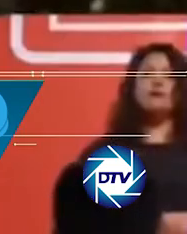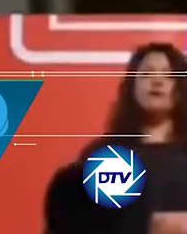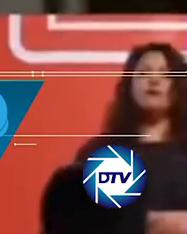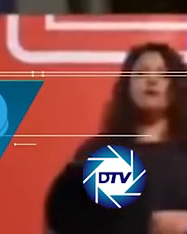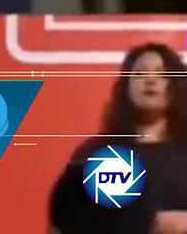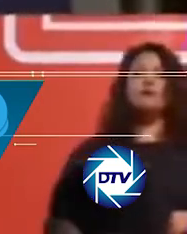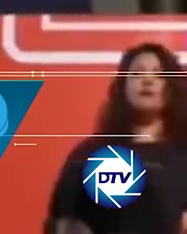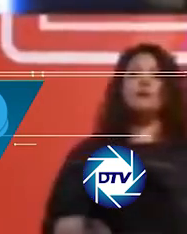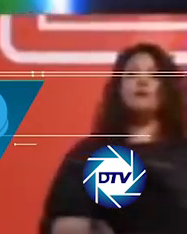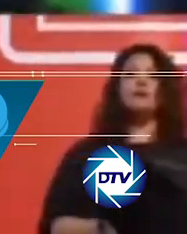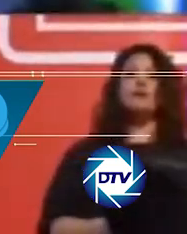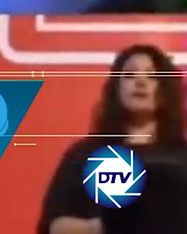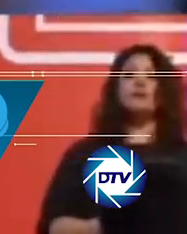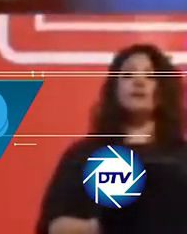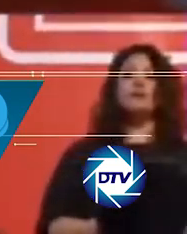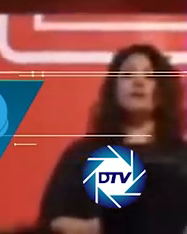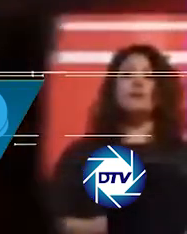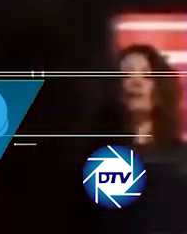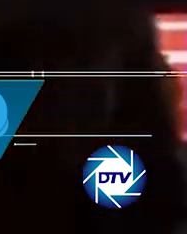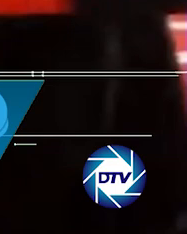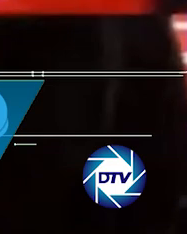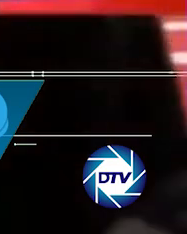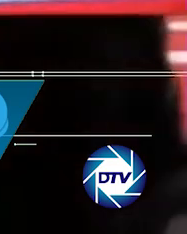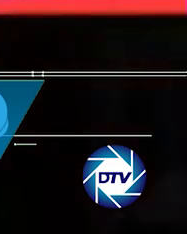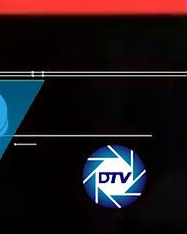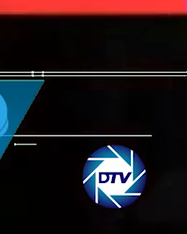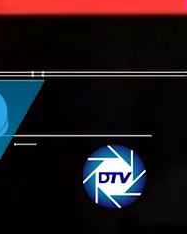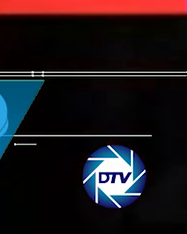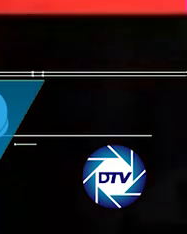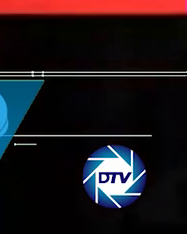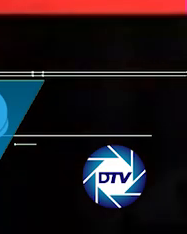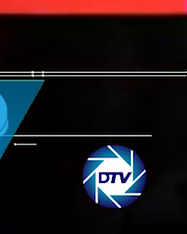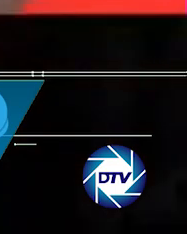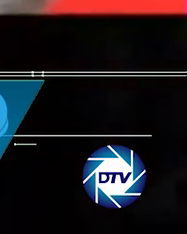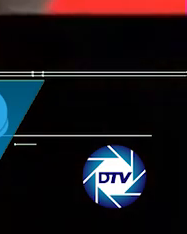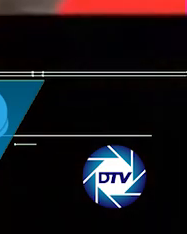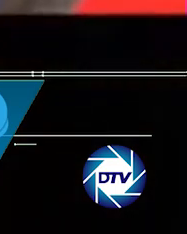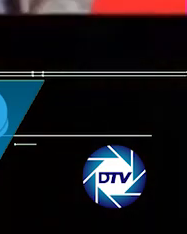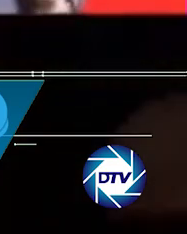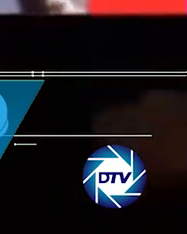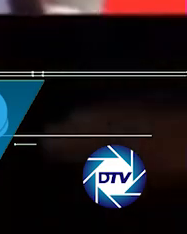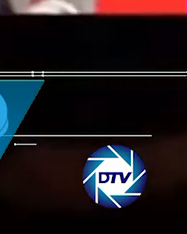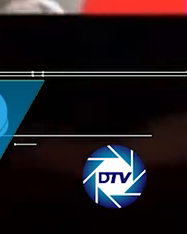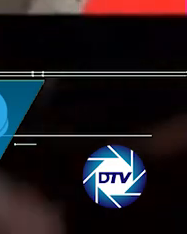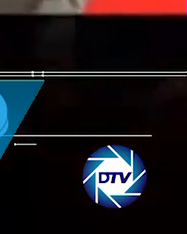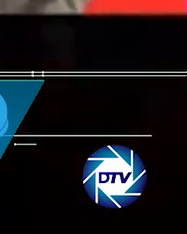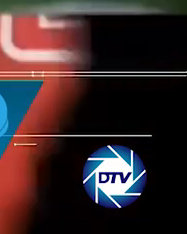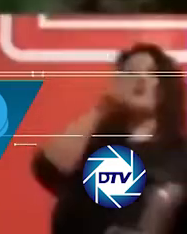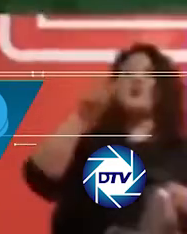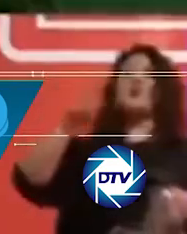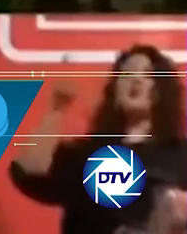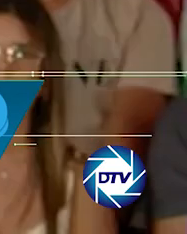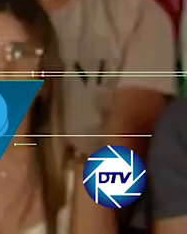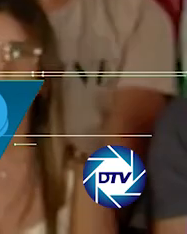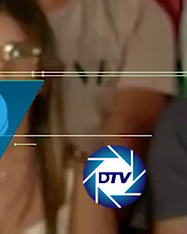efectivamente ese es un pasado que por mucho que quieras ocultarlo o quieras maquillarlo, al final siempre está ahí y siempre te lo pueden